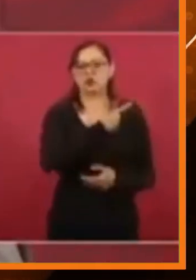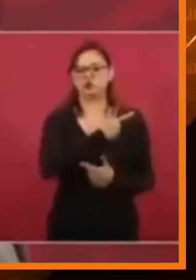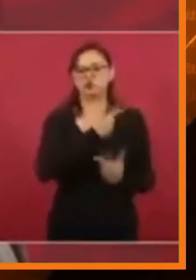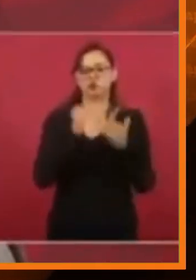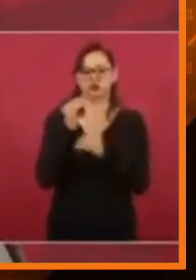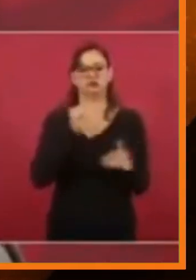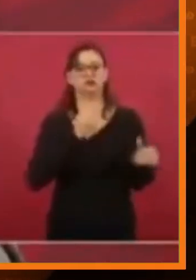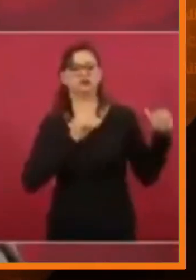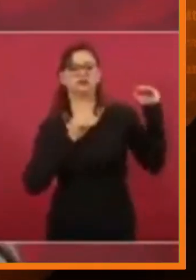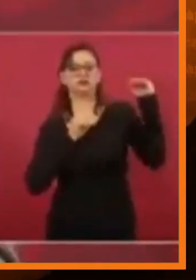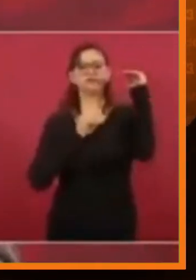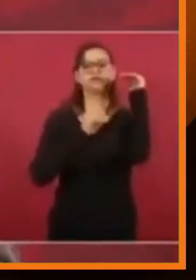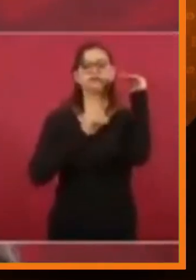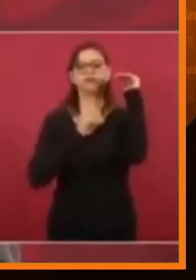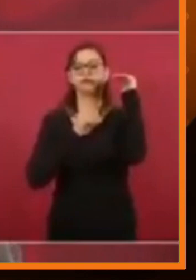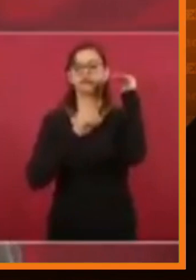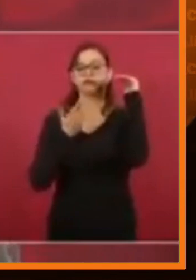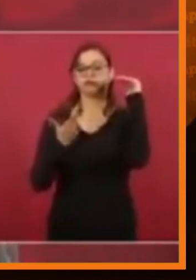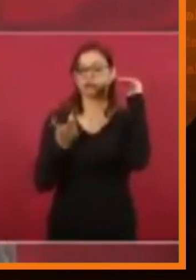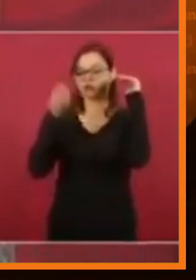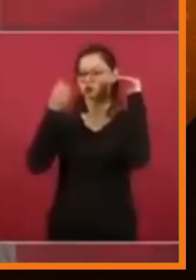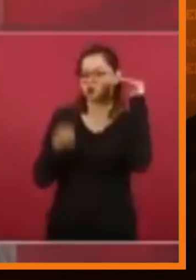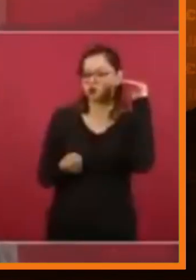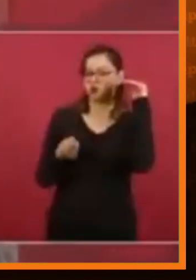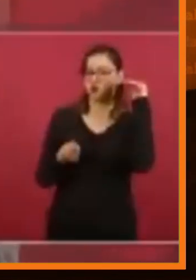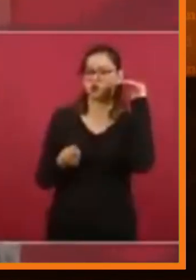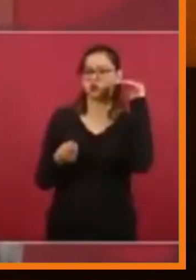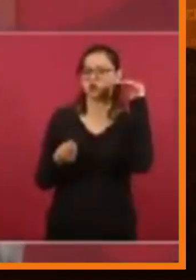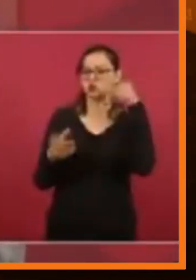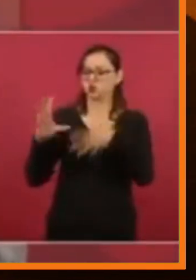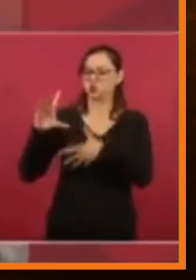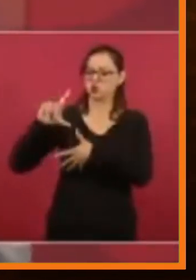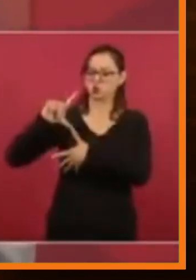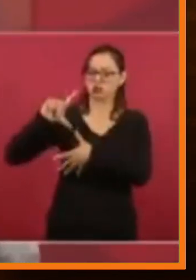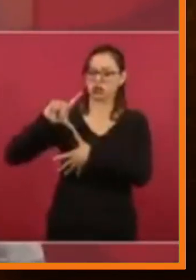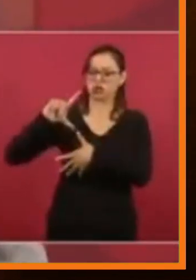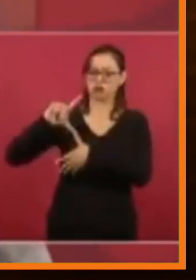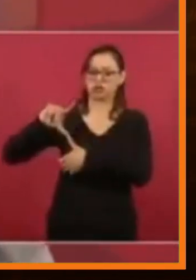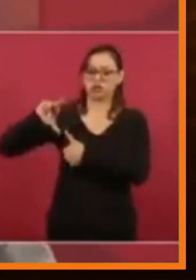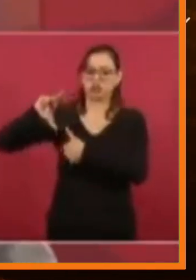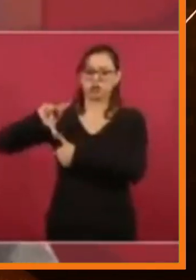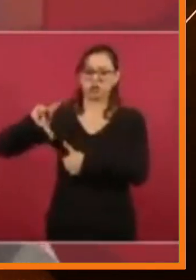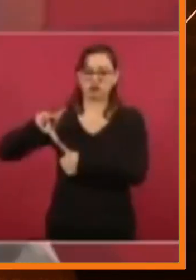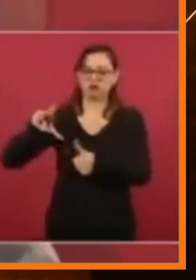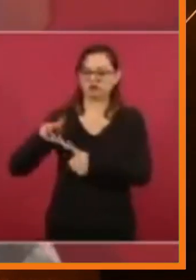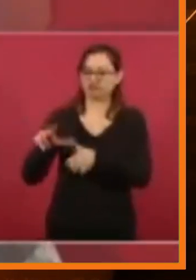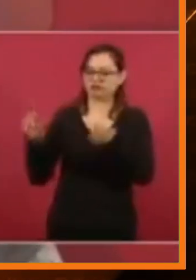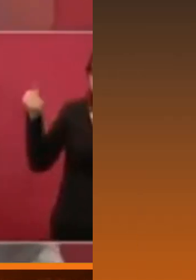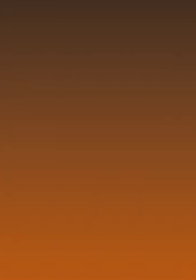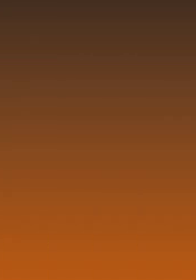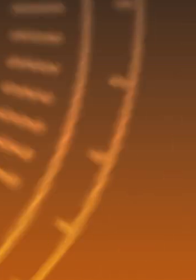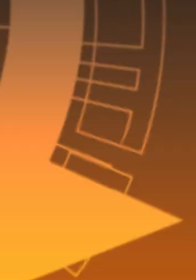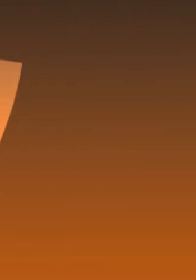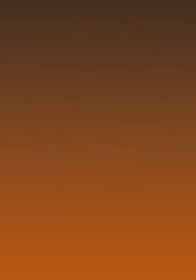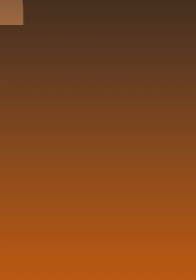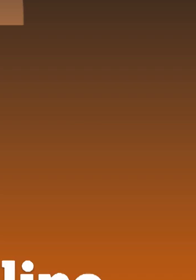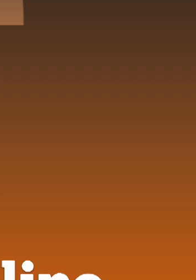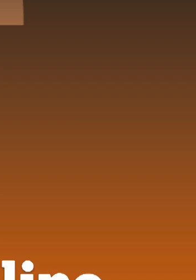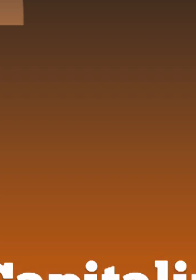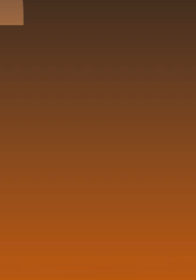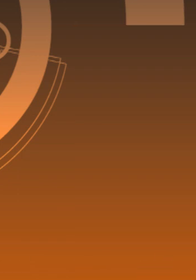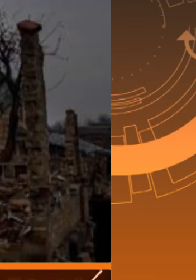una petición que ha hecho el presidente de mexico en ese sentido lópez obrador señaló que es ausencia de la cumbre sería un mensaje de protesta